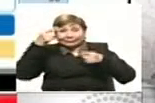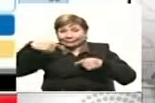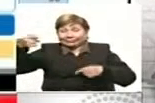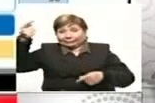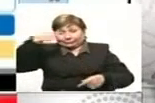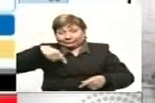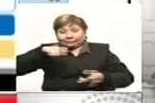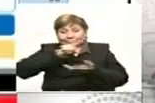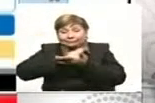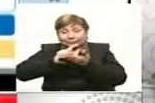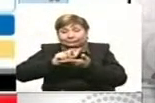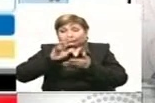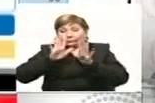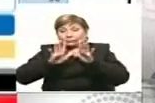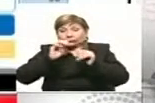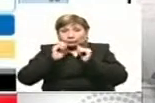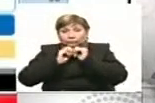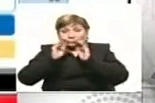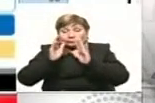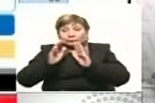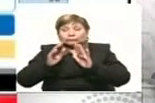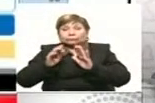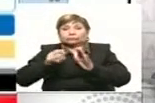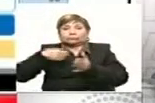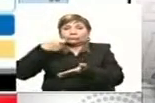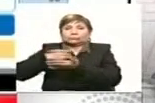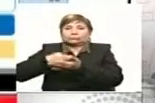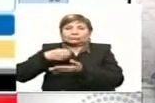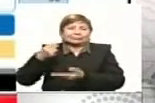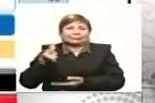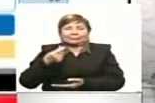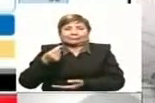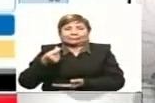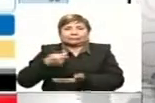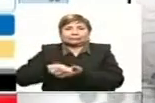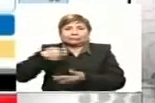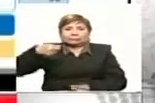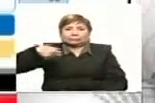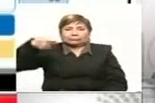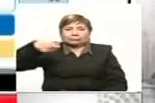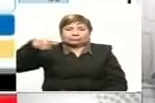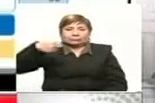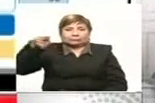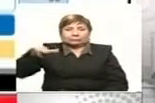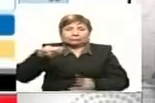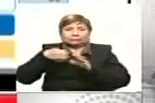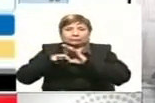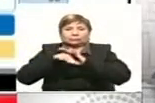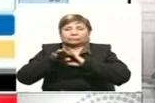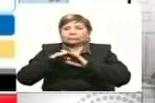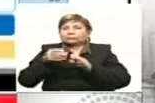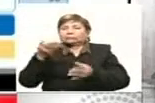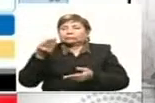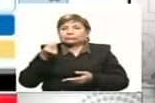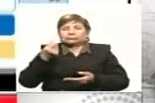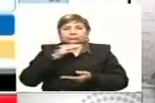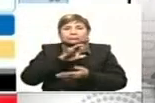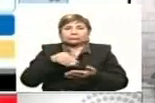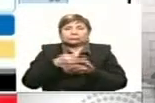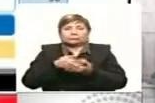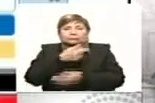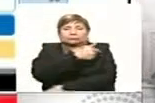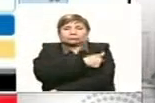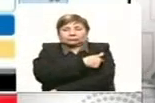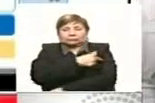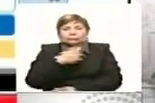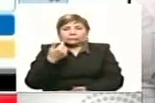venir en una semana, 10 días, se tiene que hacer inmediatamente el depósito del total del costo de las